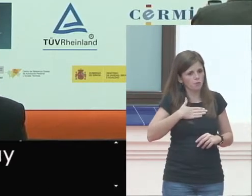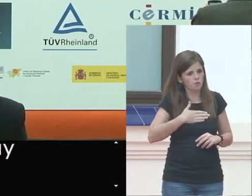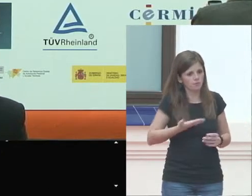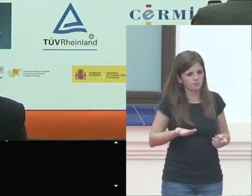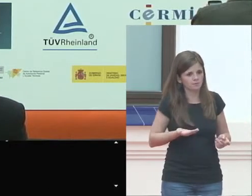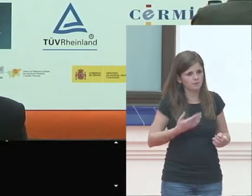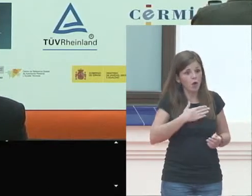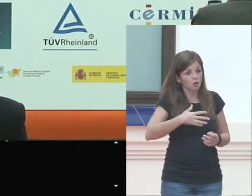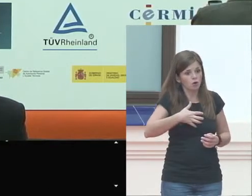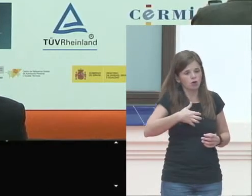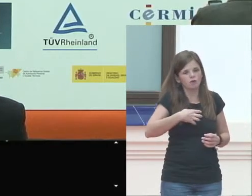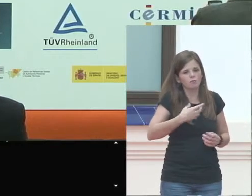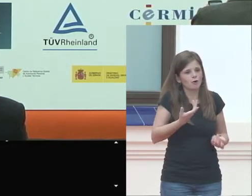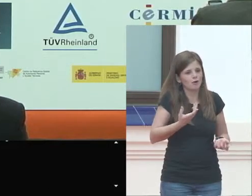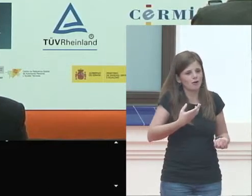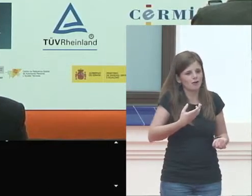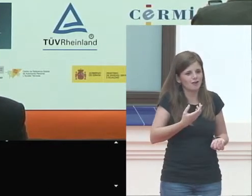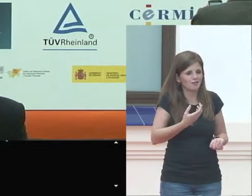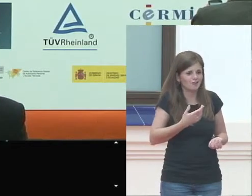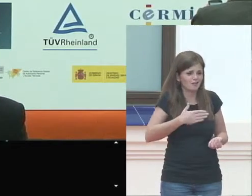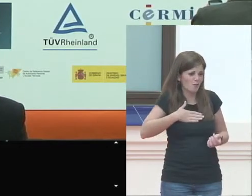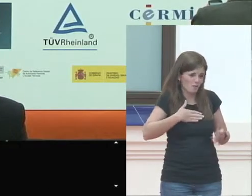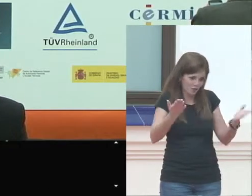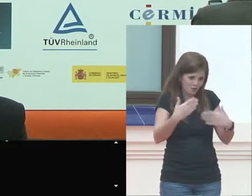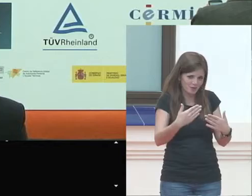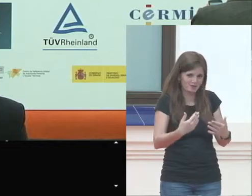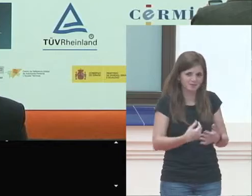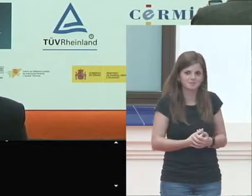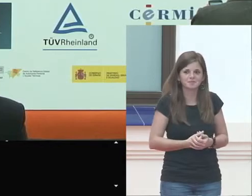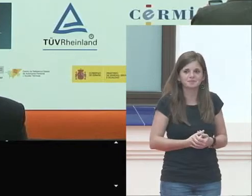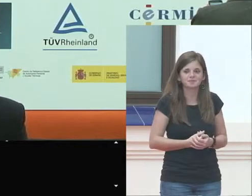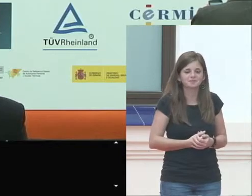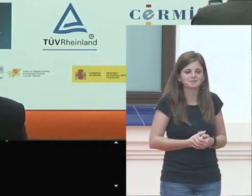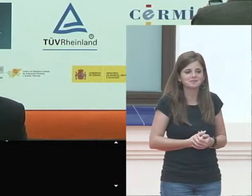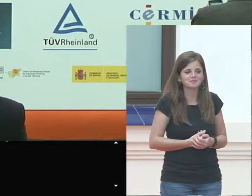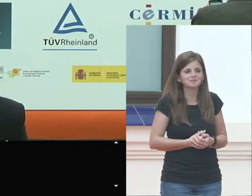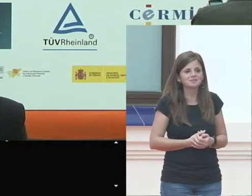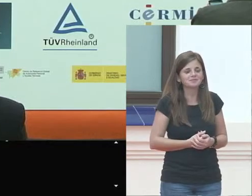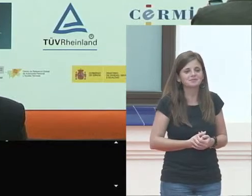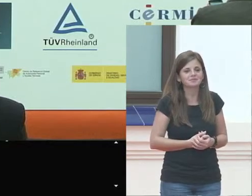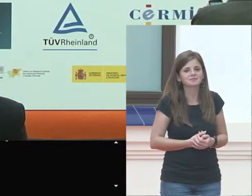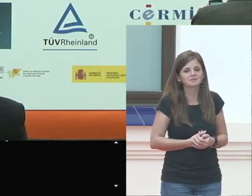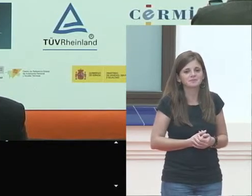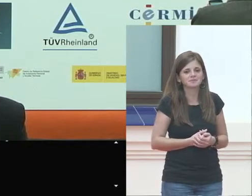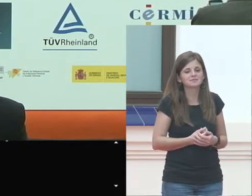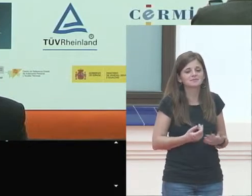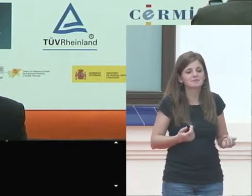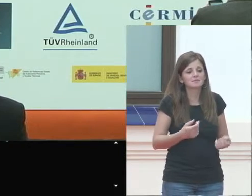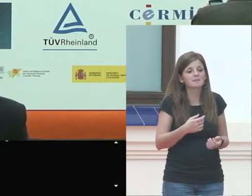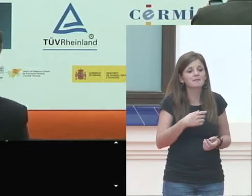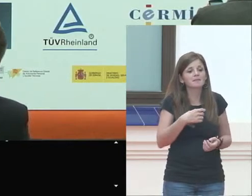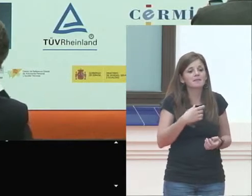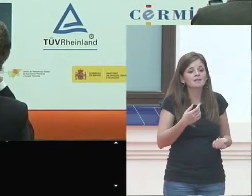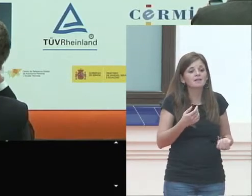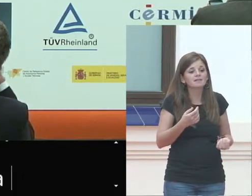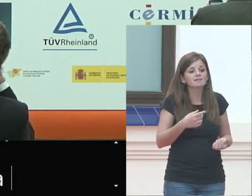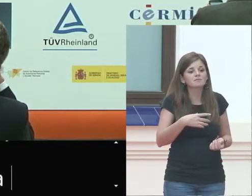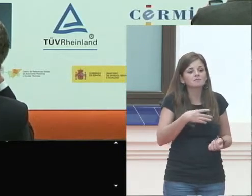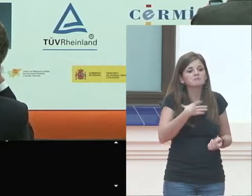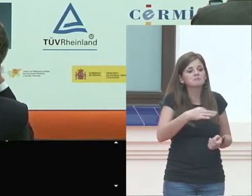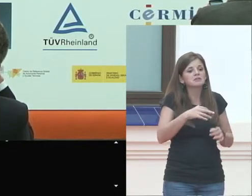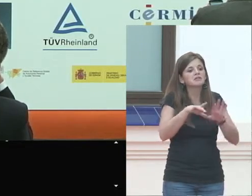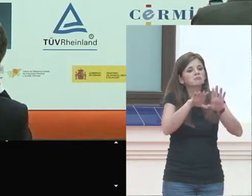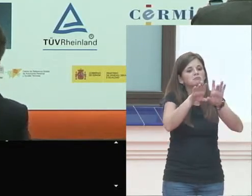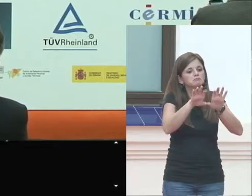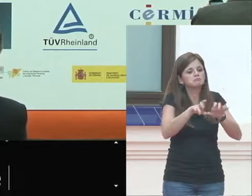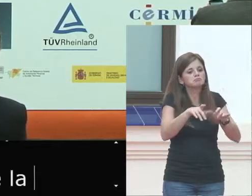fácil ya porque está escrito de la misma manera que HTML, que se puede escribir por mano, y yo escribo